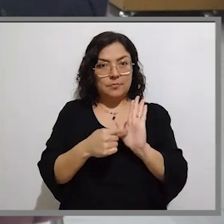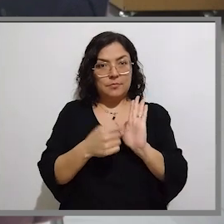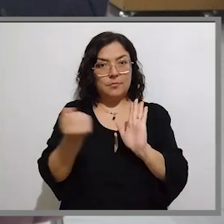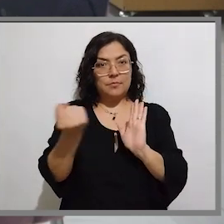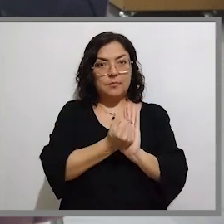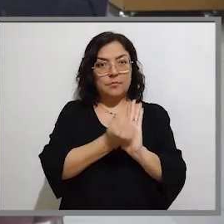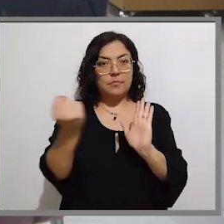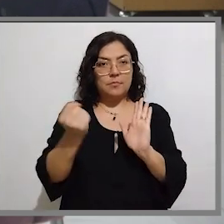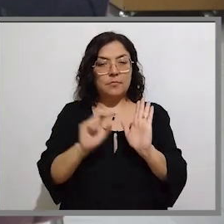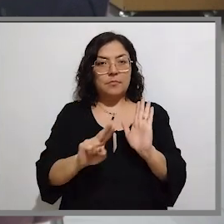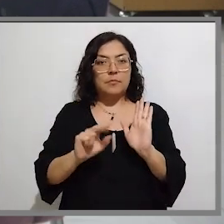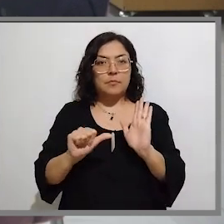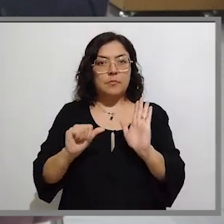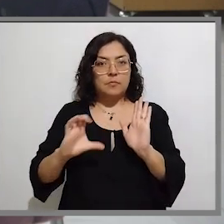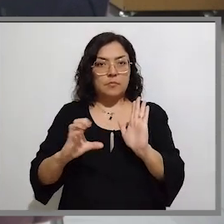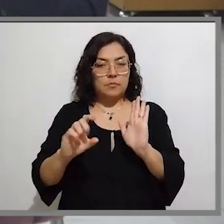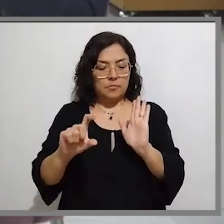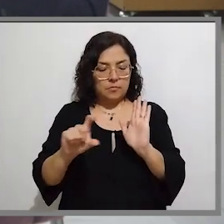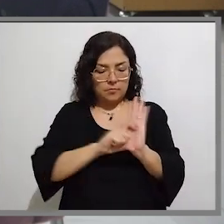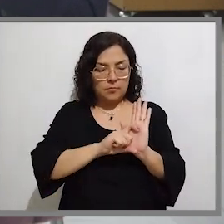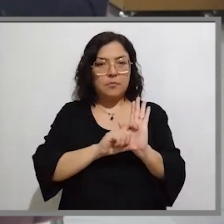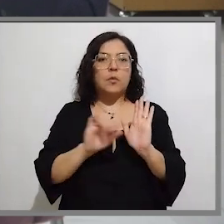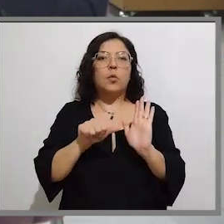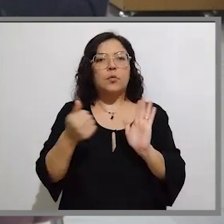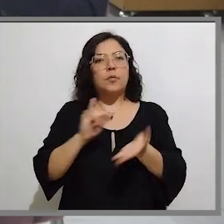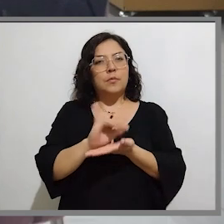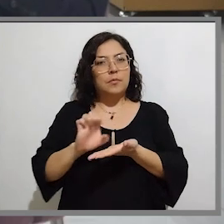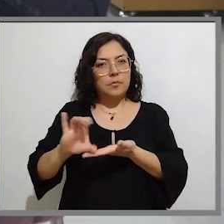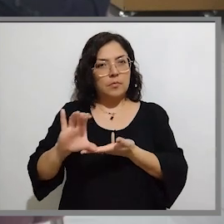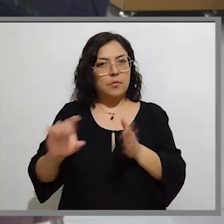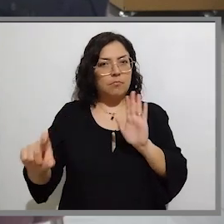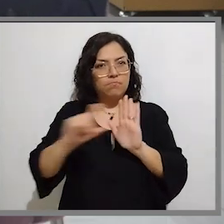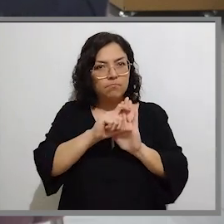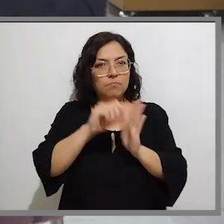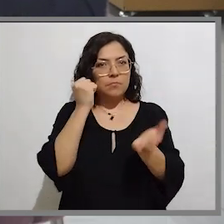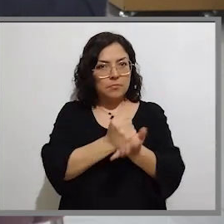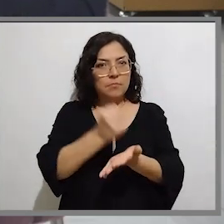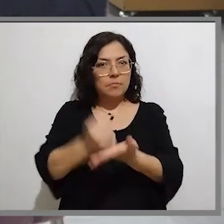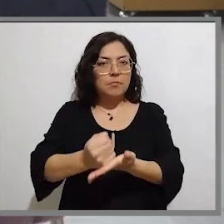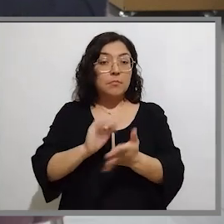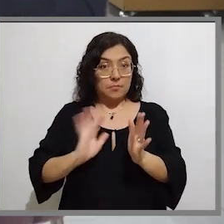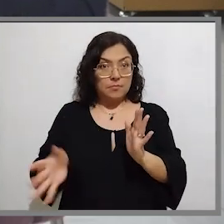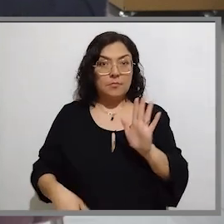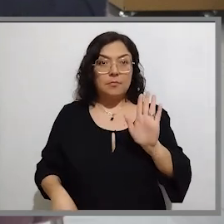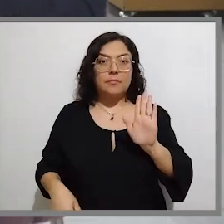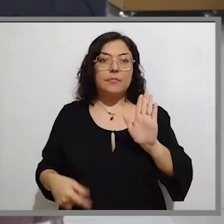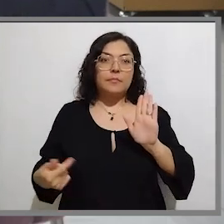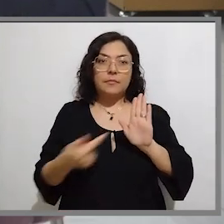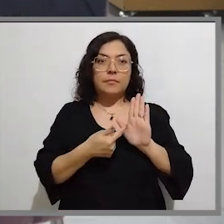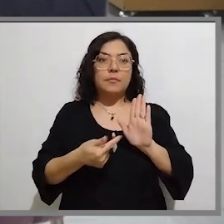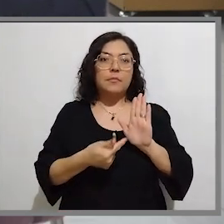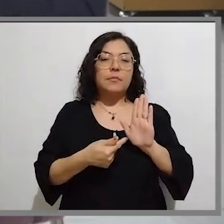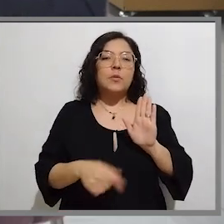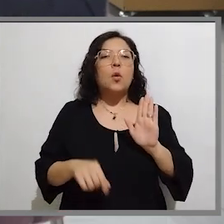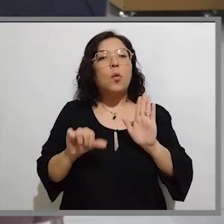sello de la Universidad Autónoma de Coahuila, del Instituto Electoral de Coahuila, pero también, esto es importante de recalcarlo, de